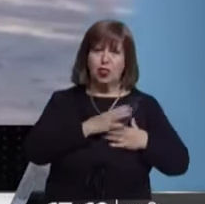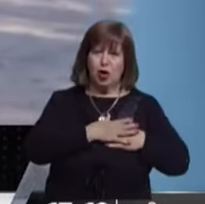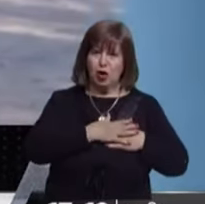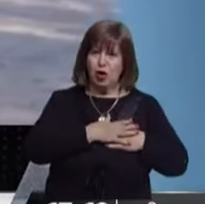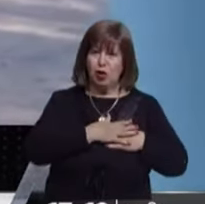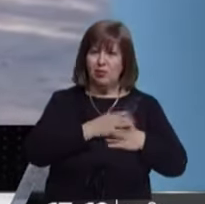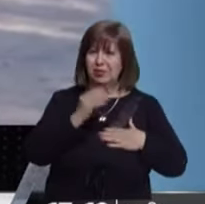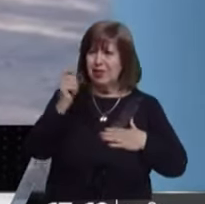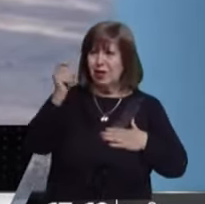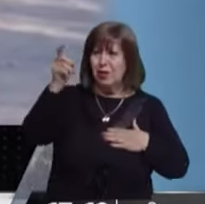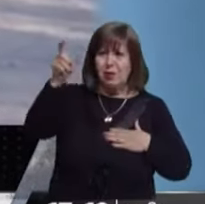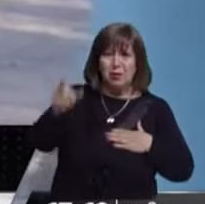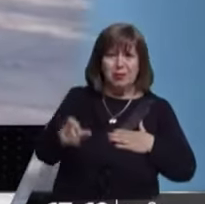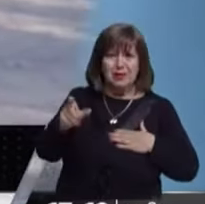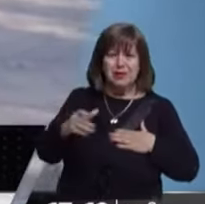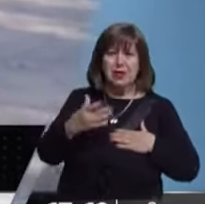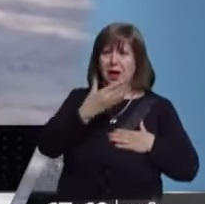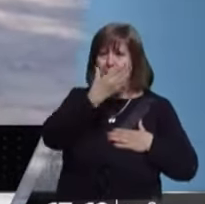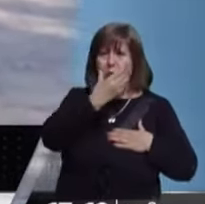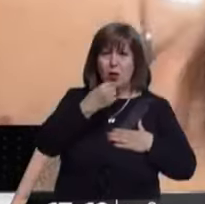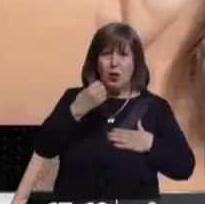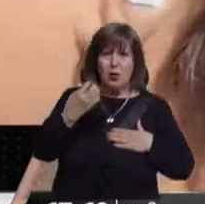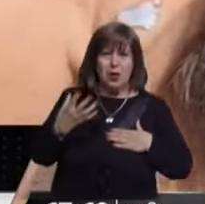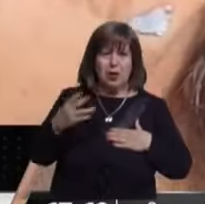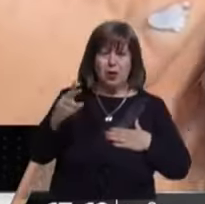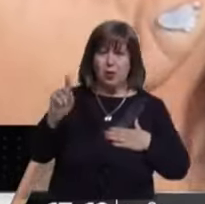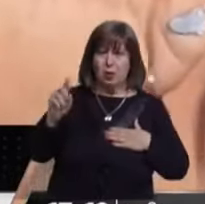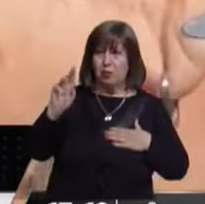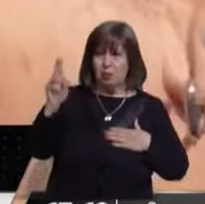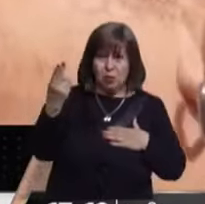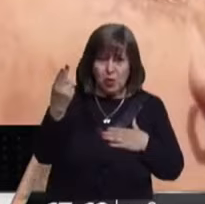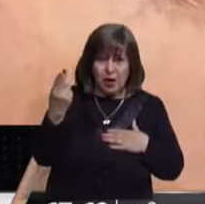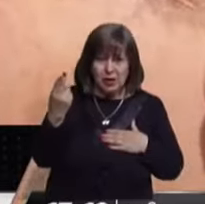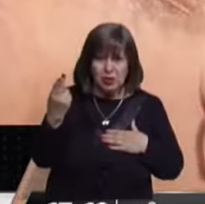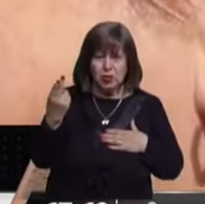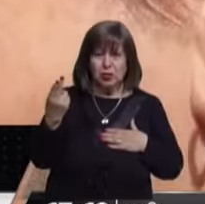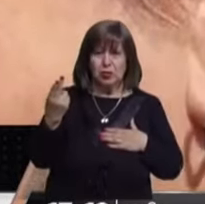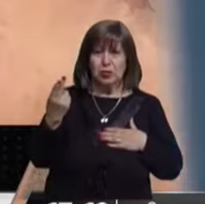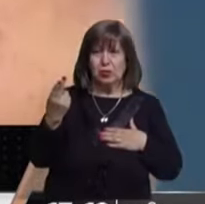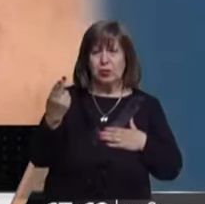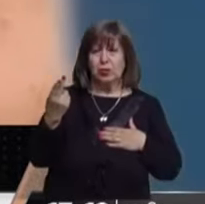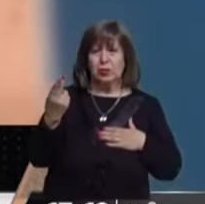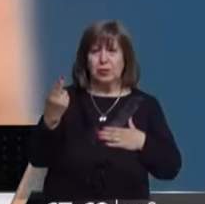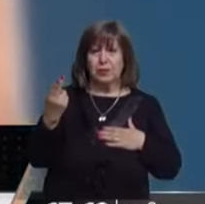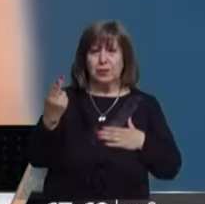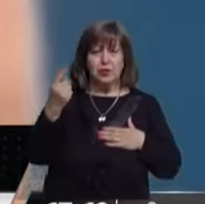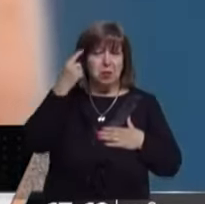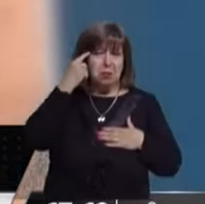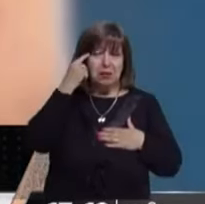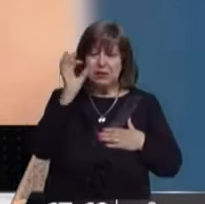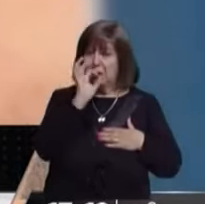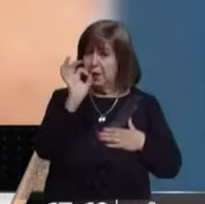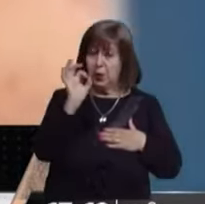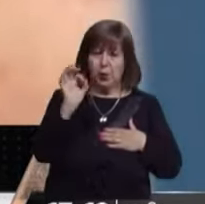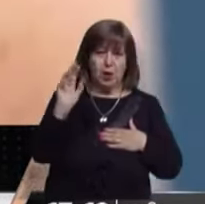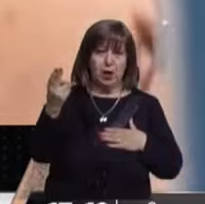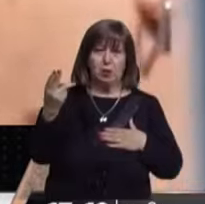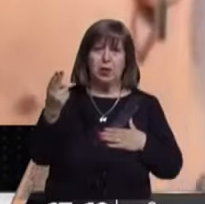En 20 porque no me lo imaginaba. No lo pensaba,